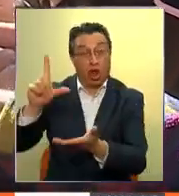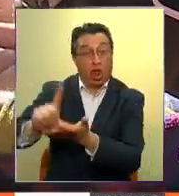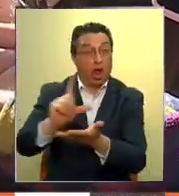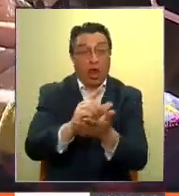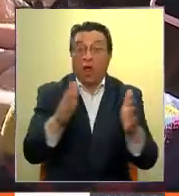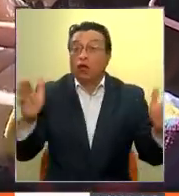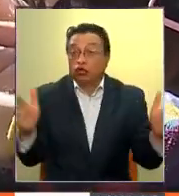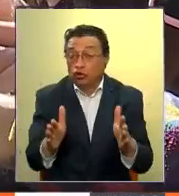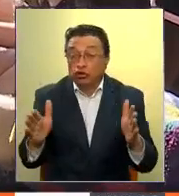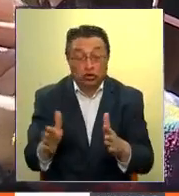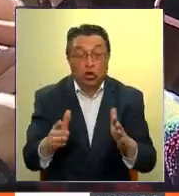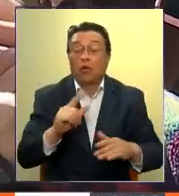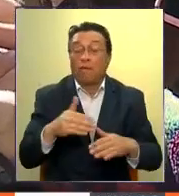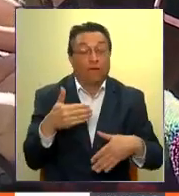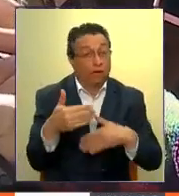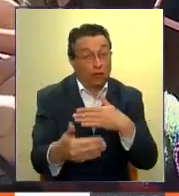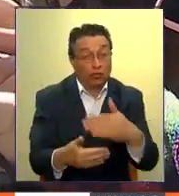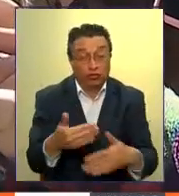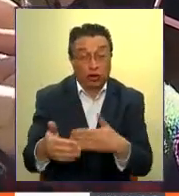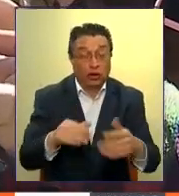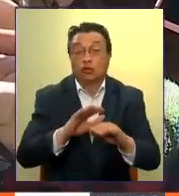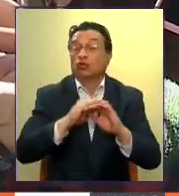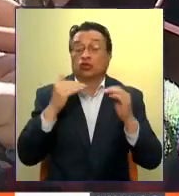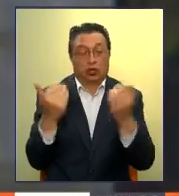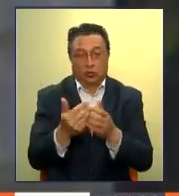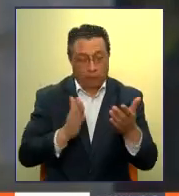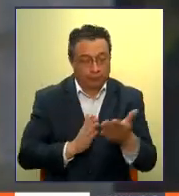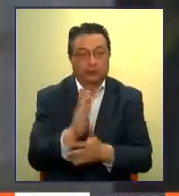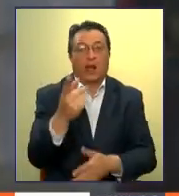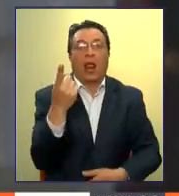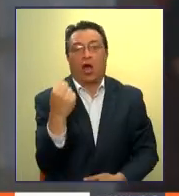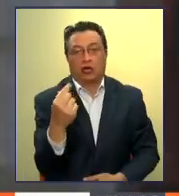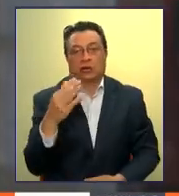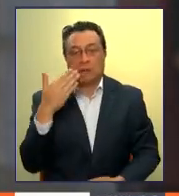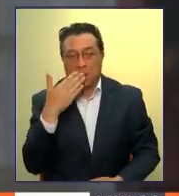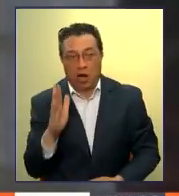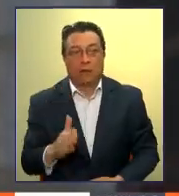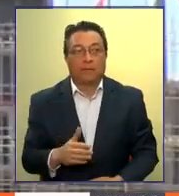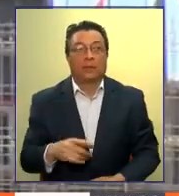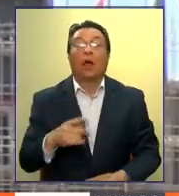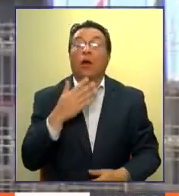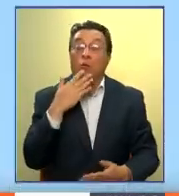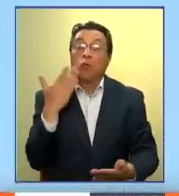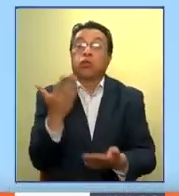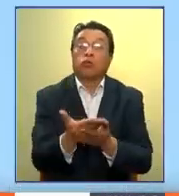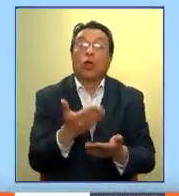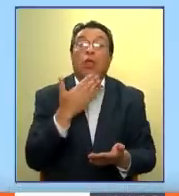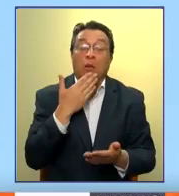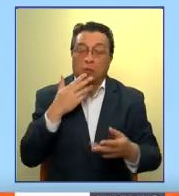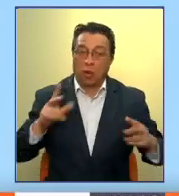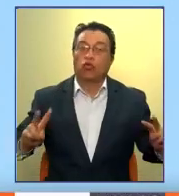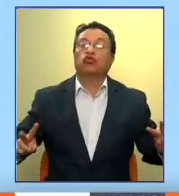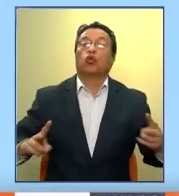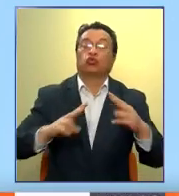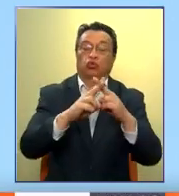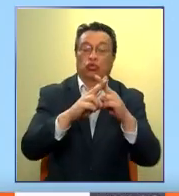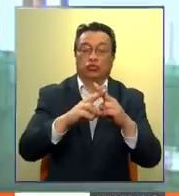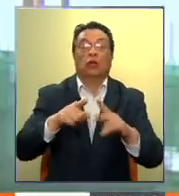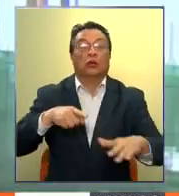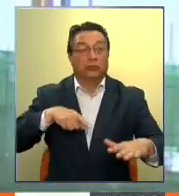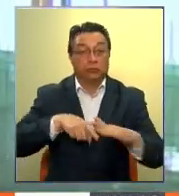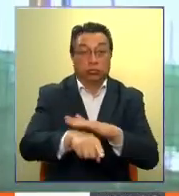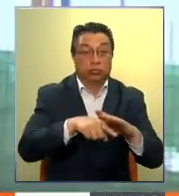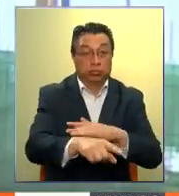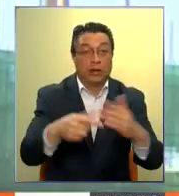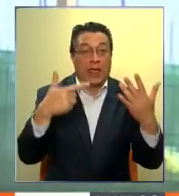pequeñas que que funcionen en centros comerciales también partan a la host propuesta que también incluía el rubro de la construcción con ingresos a partir de las